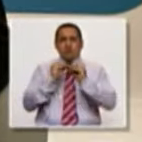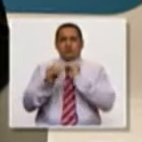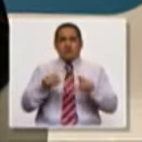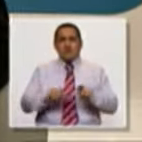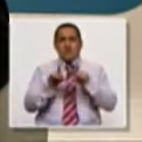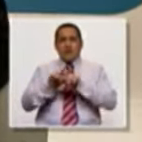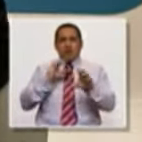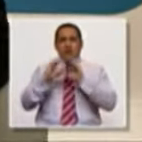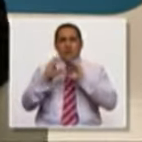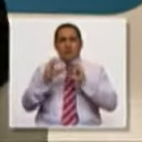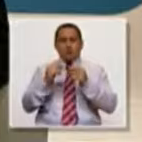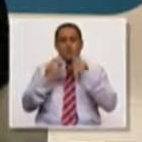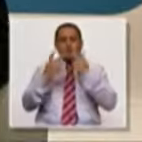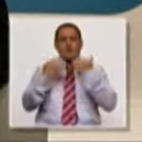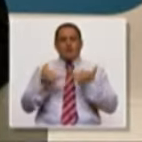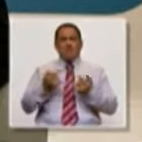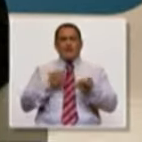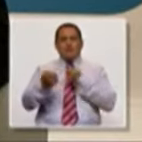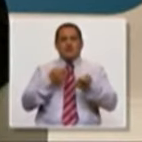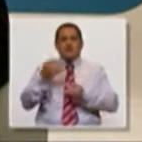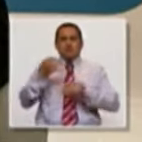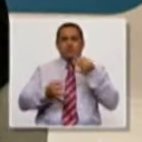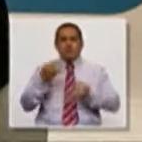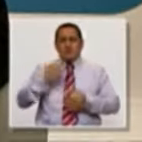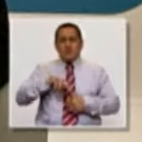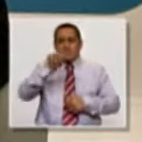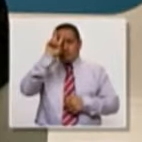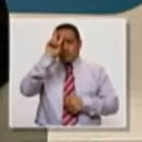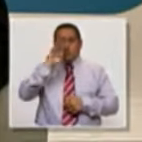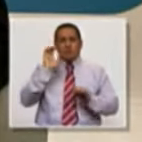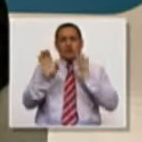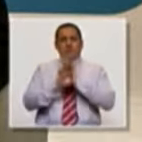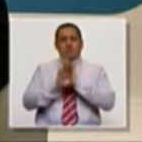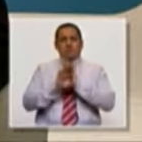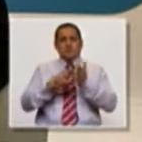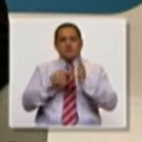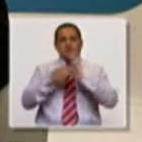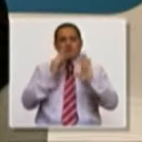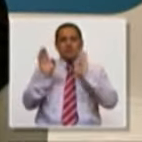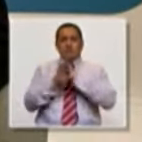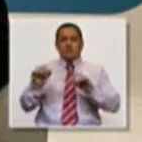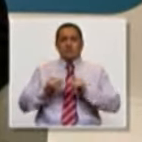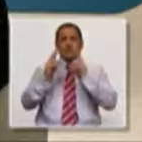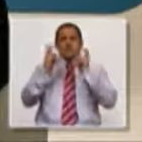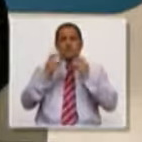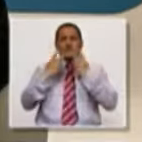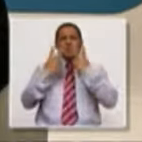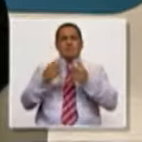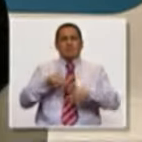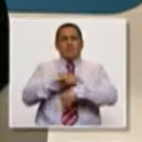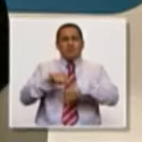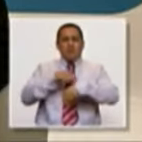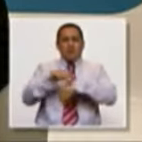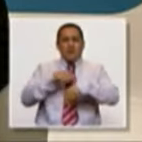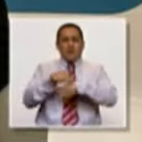poco sobre este panorama de la administración de justicia en el Perú, sobre todo referido a los temas de demora que